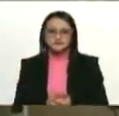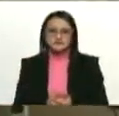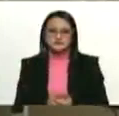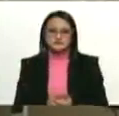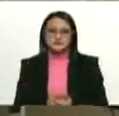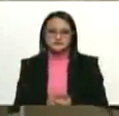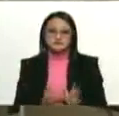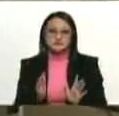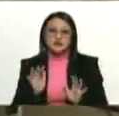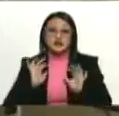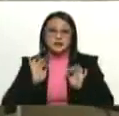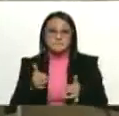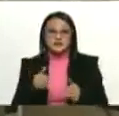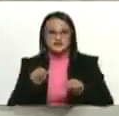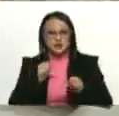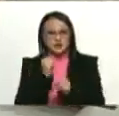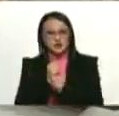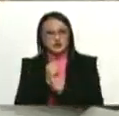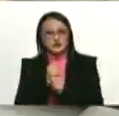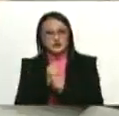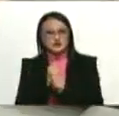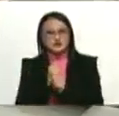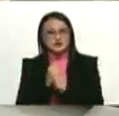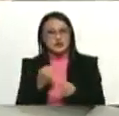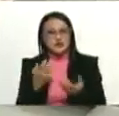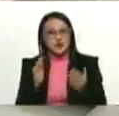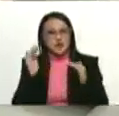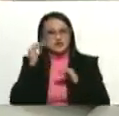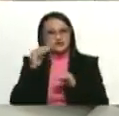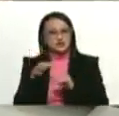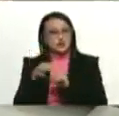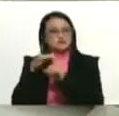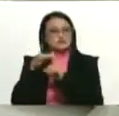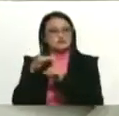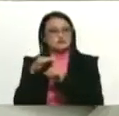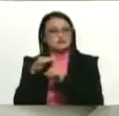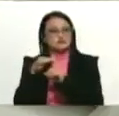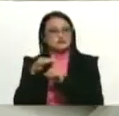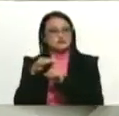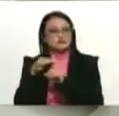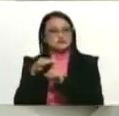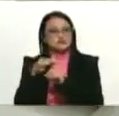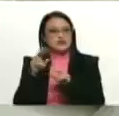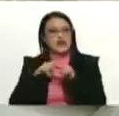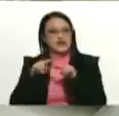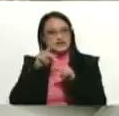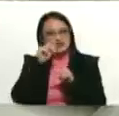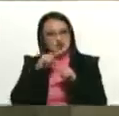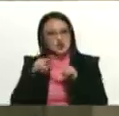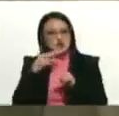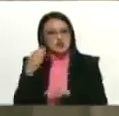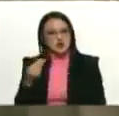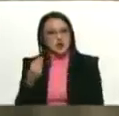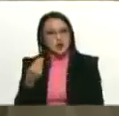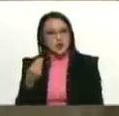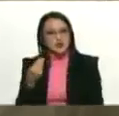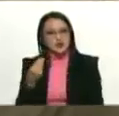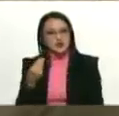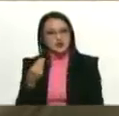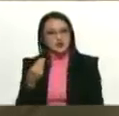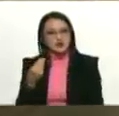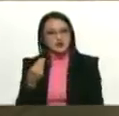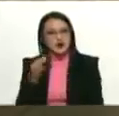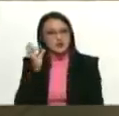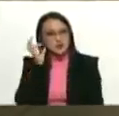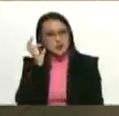prácticamente desde que iniciamos nuestra gestión, le hemos dado atención prioritaria, obviamente, a niños, niños, adolescentes, a jóvenes,